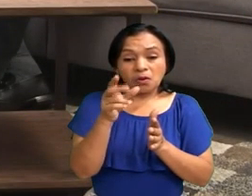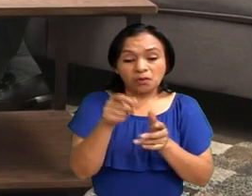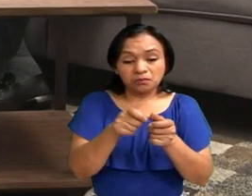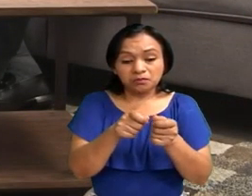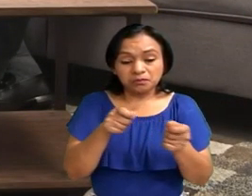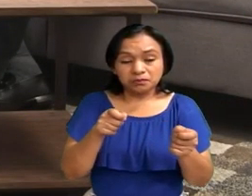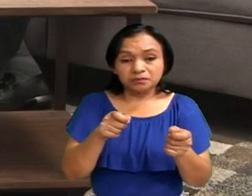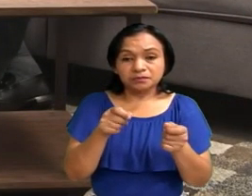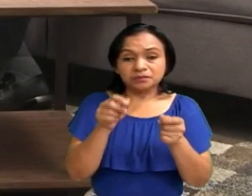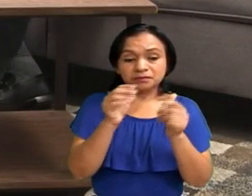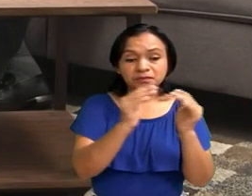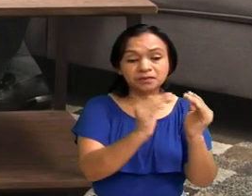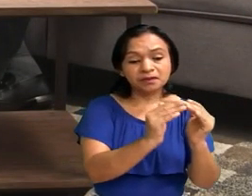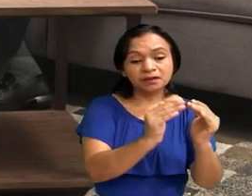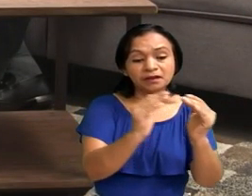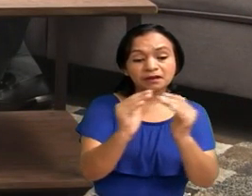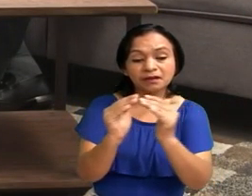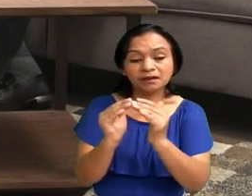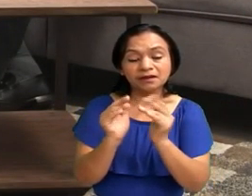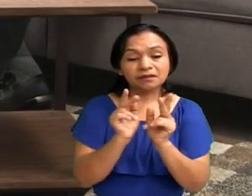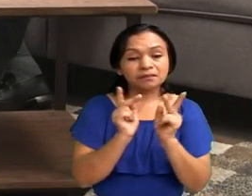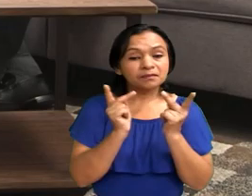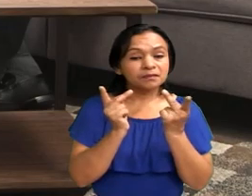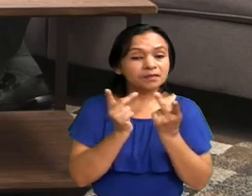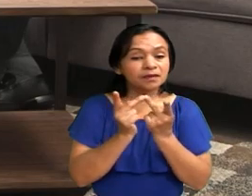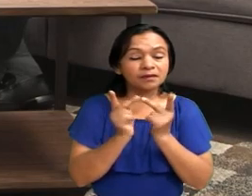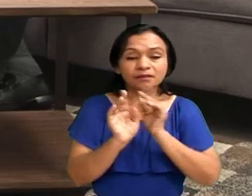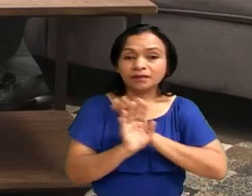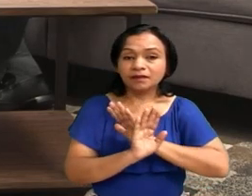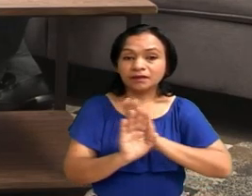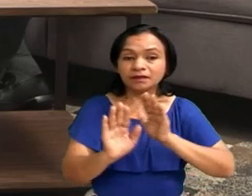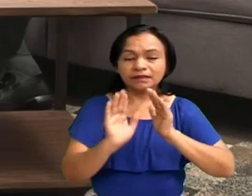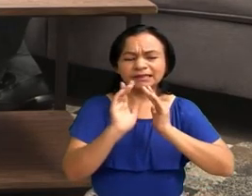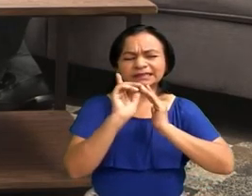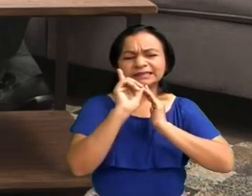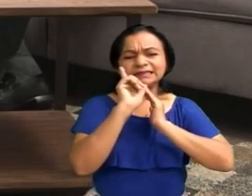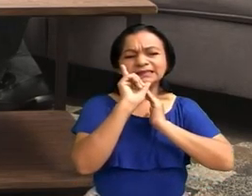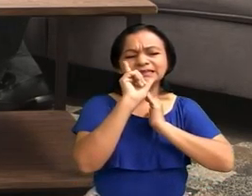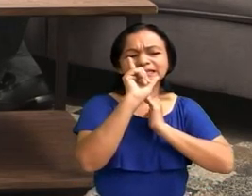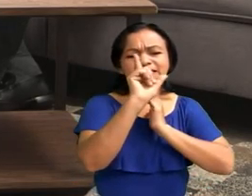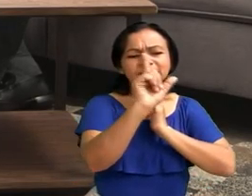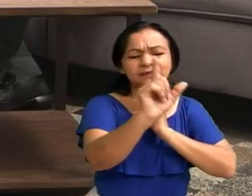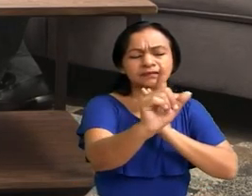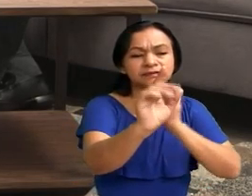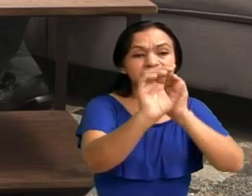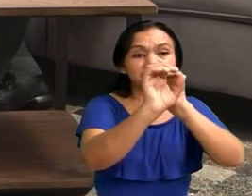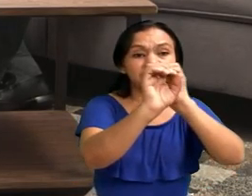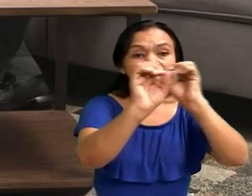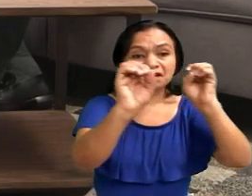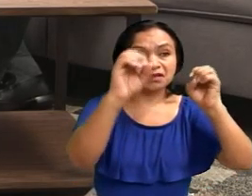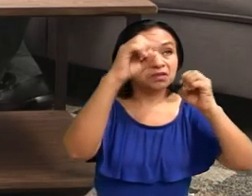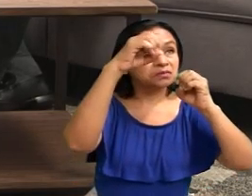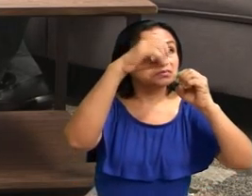para unas cuantas viviendas del pueblo y todas las comunidades a orilla no tenían acceso a la energía